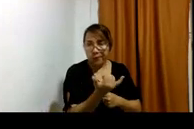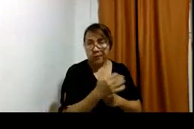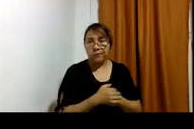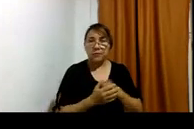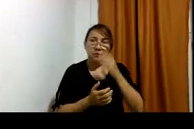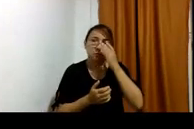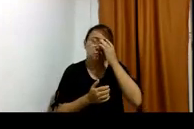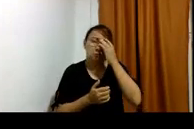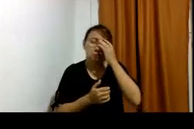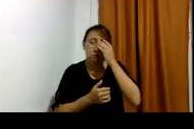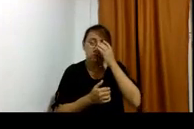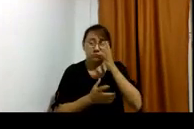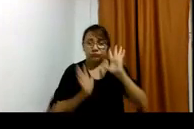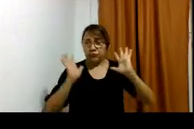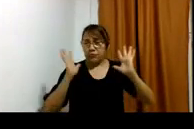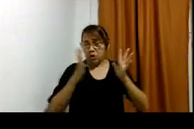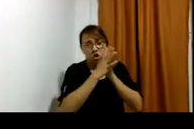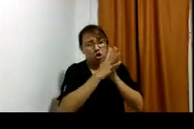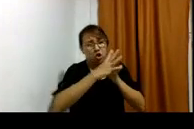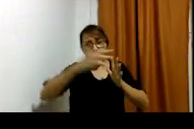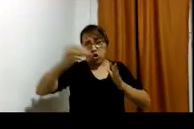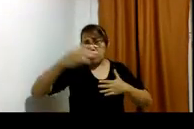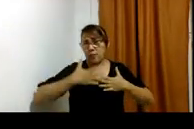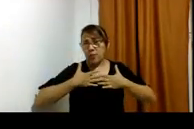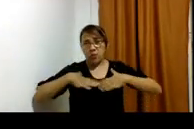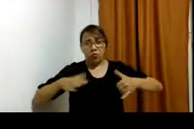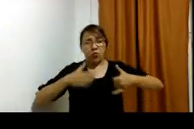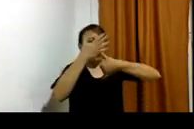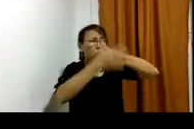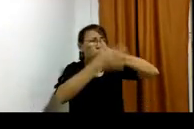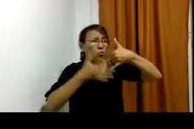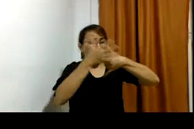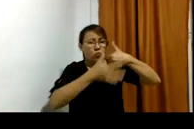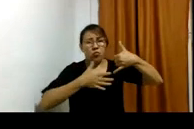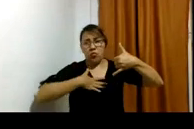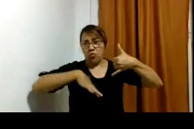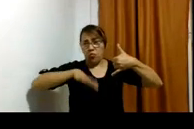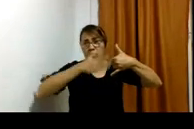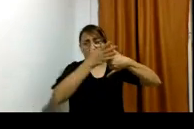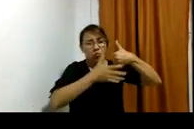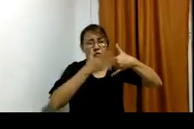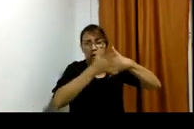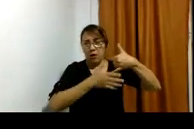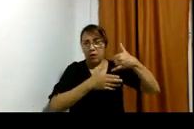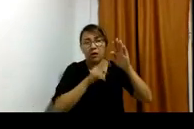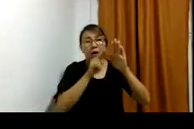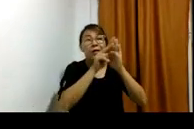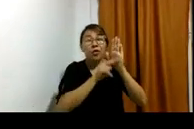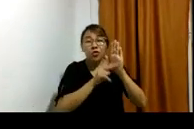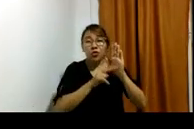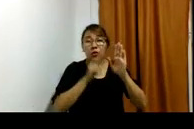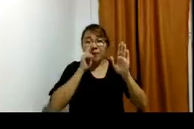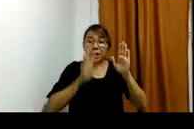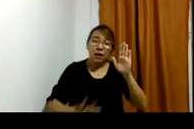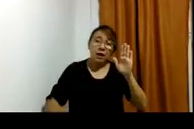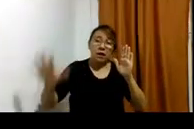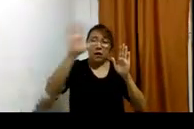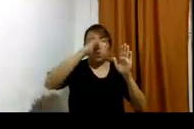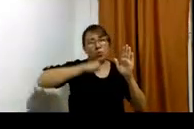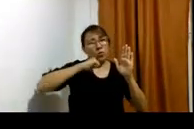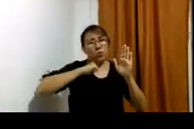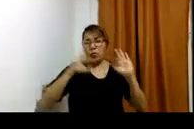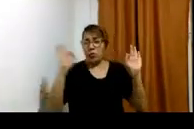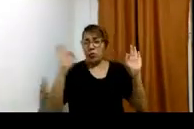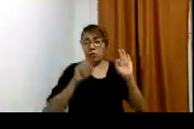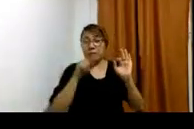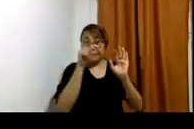también se puede llevar a cualquier zona del país porque pues no hay una normatividad es a nivel nacional, pero es aplicable, o sea, no hay ninguna